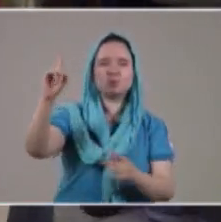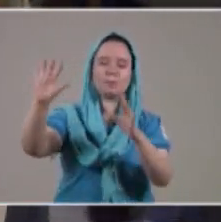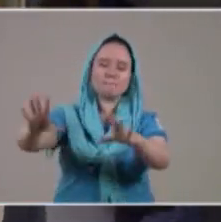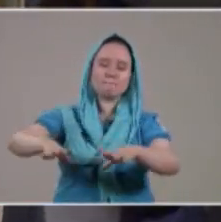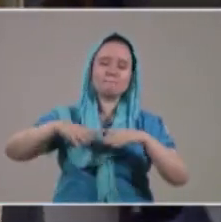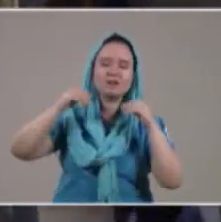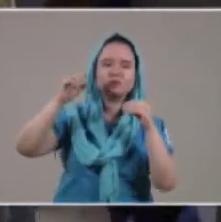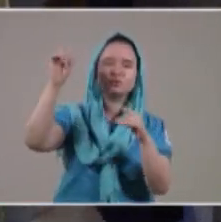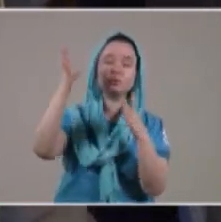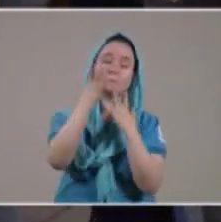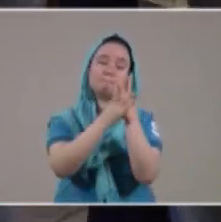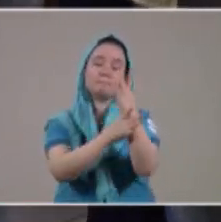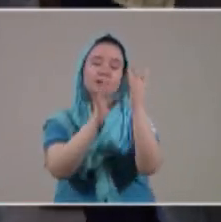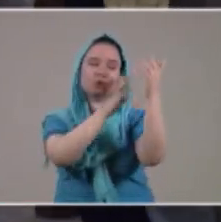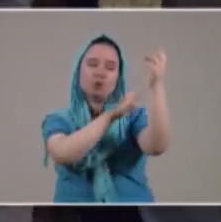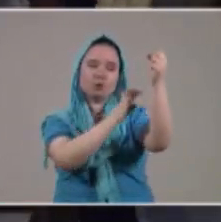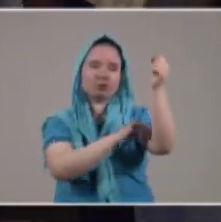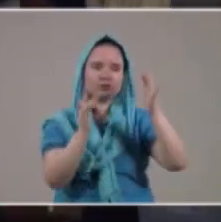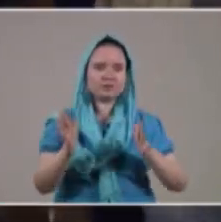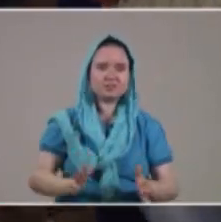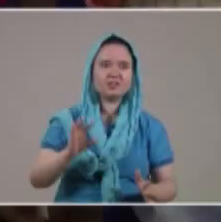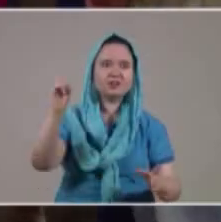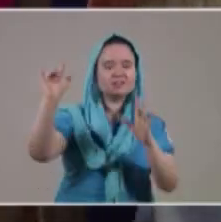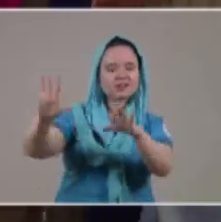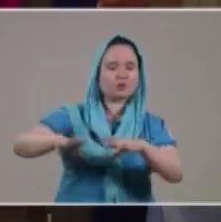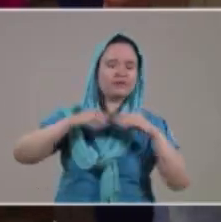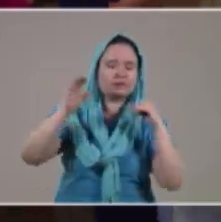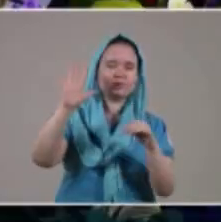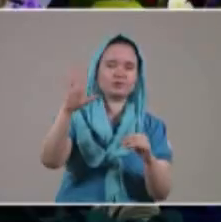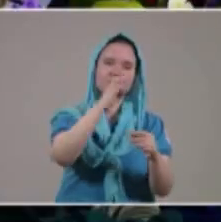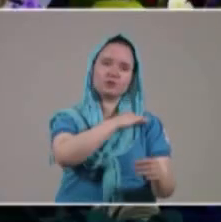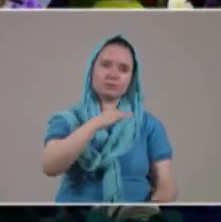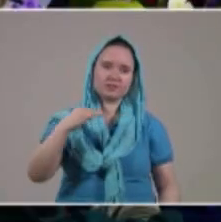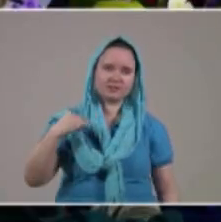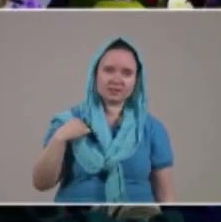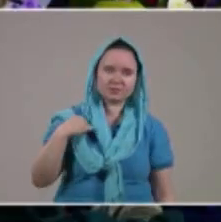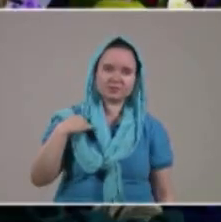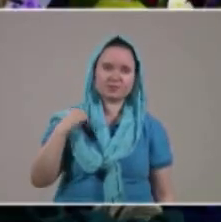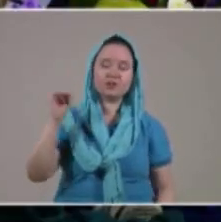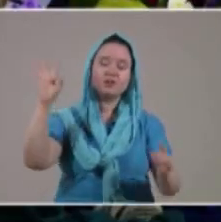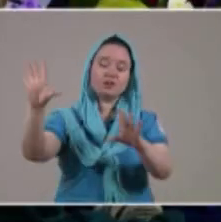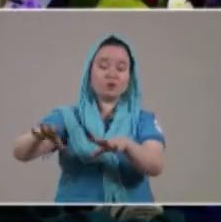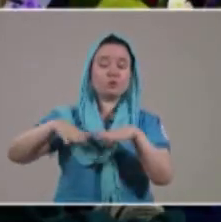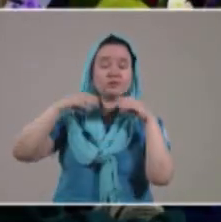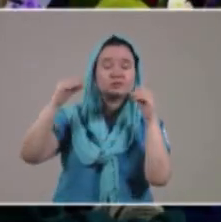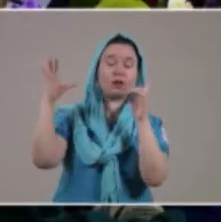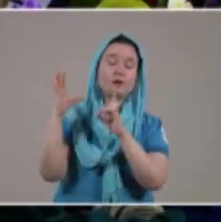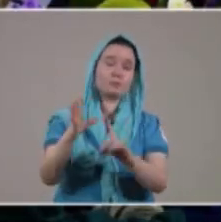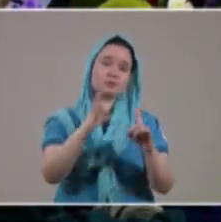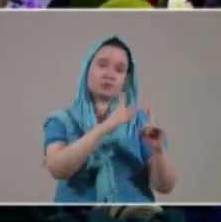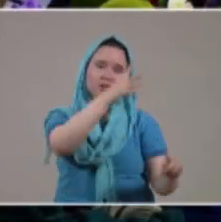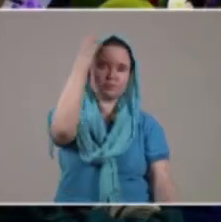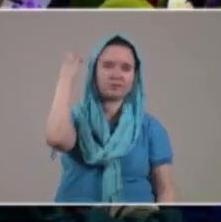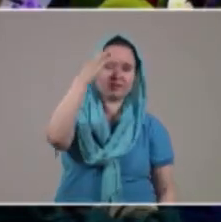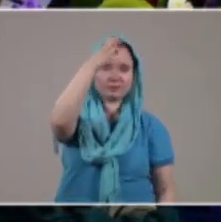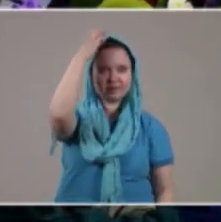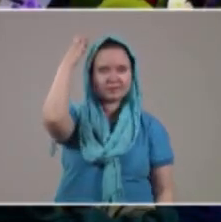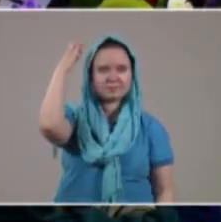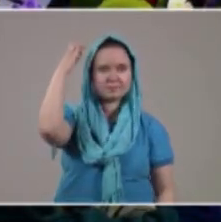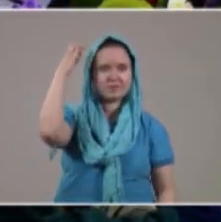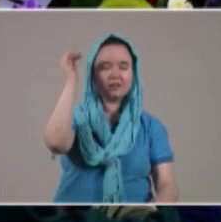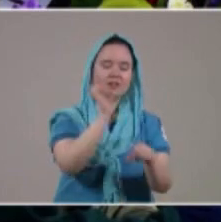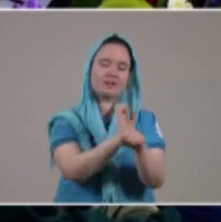tu mano poderosa, esa cobertura pentagonal, y cúbrelos apostólicamente,